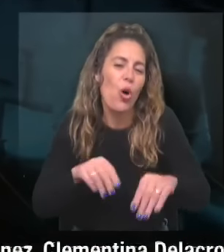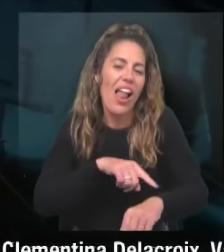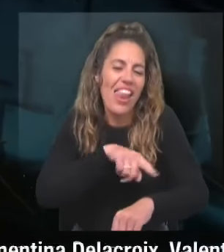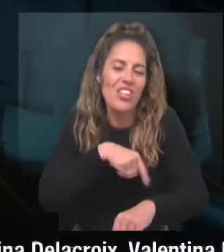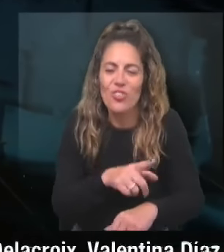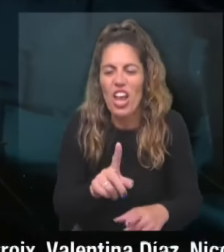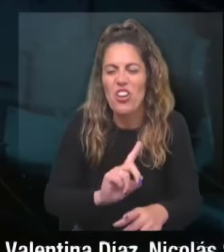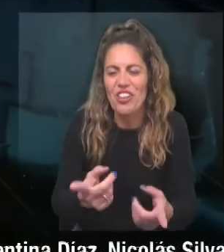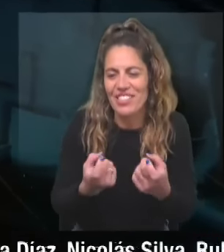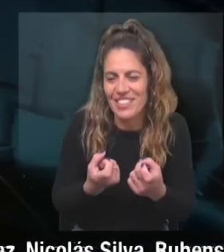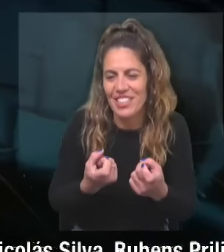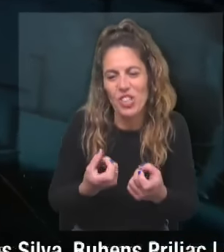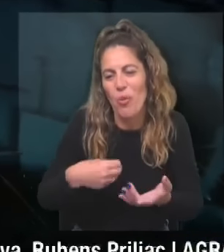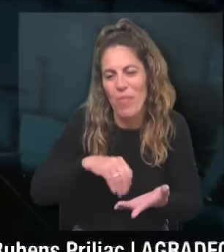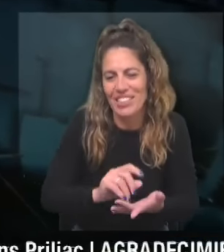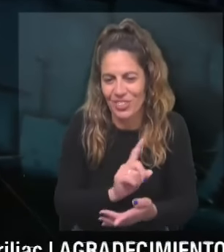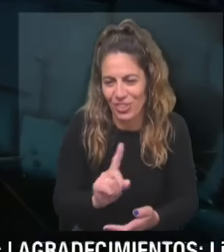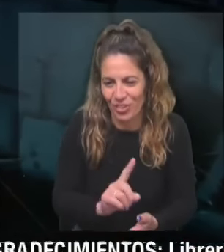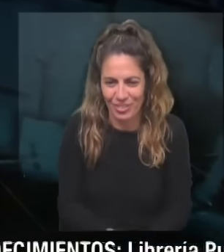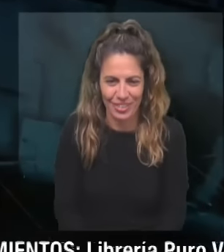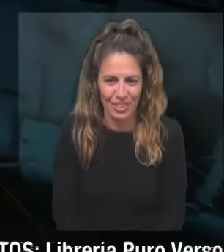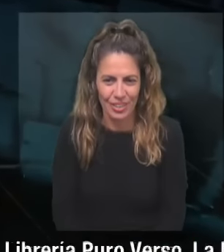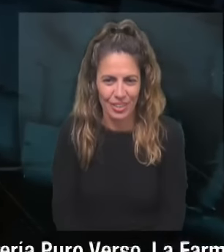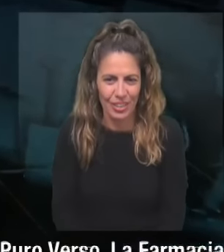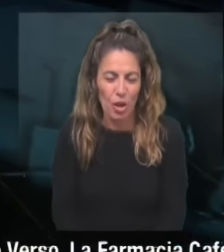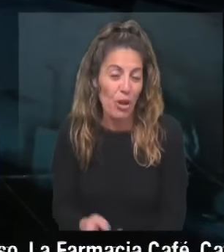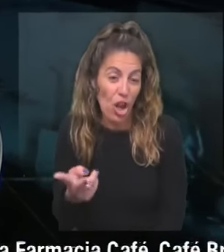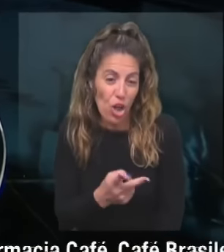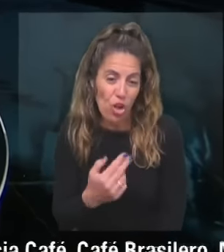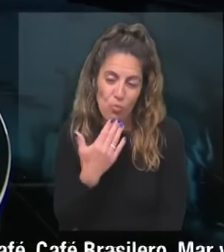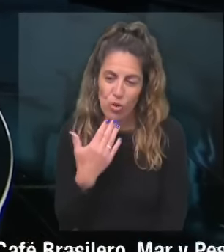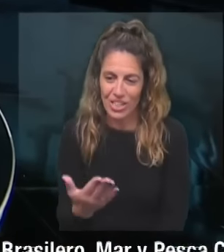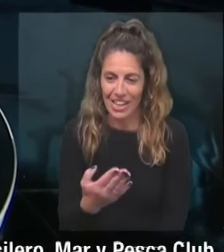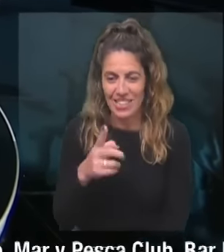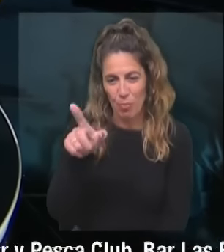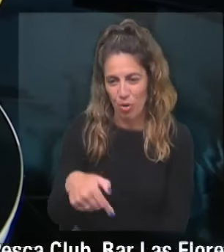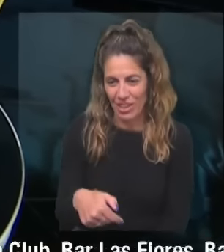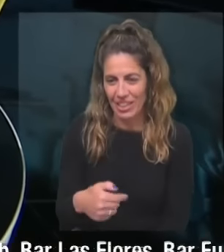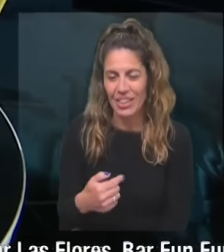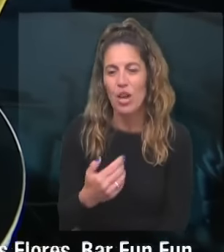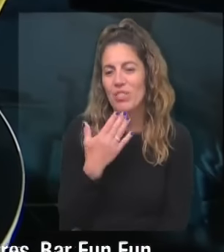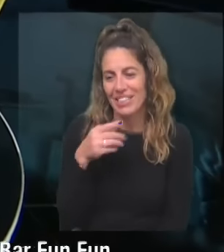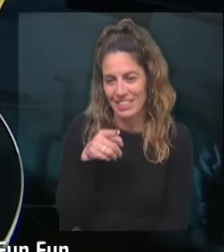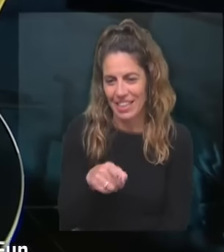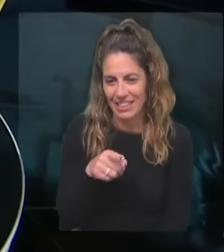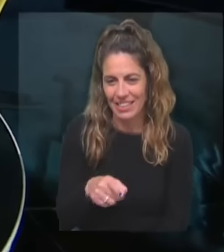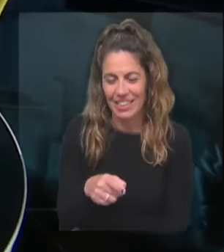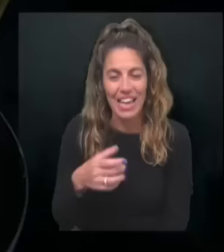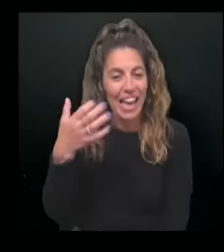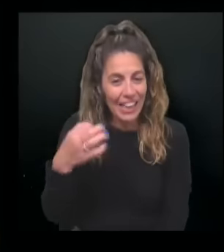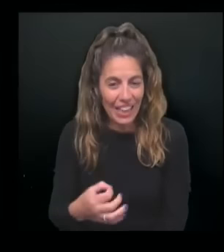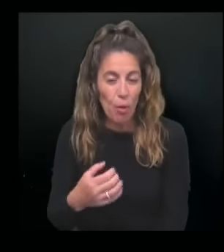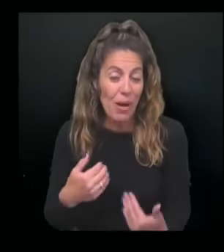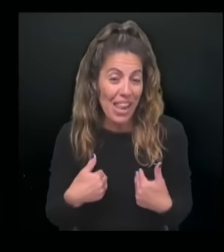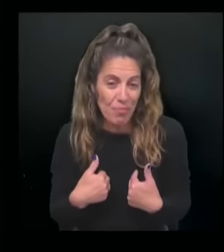No necesito horas. Esa me la llevo. Bueno, Marcos, Esteban, muchísimas gracias por haber venido. Gracias a ti. Gracias a ti. Creo que ha sido, por lo